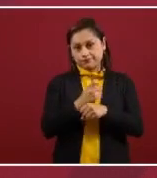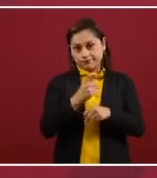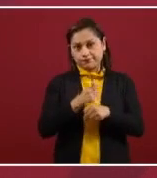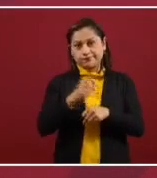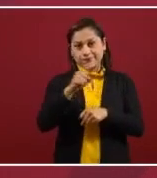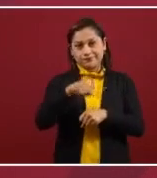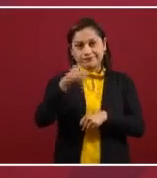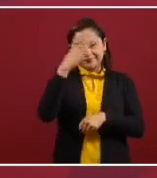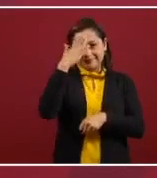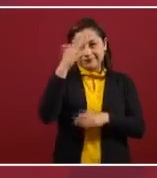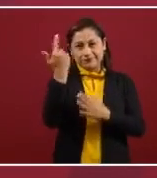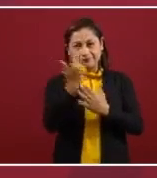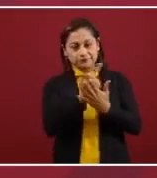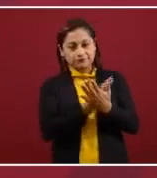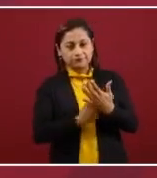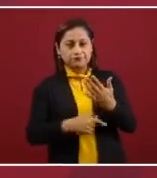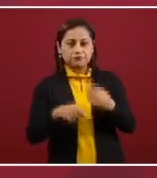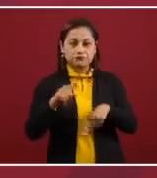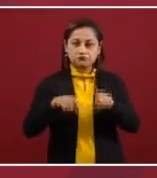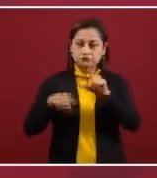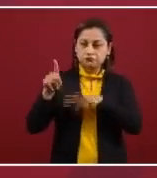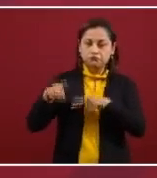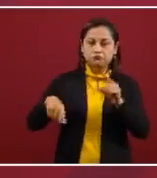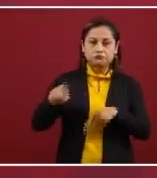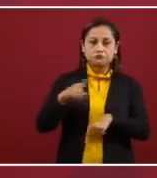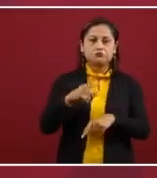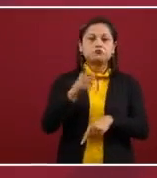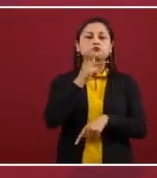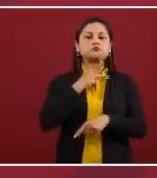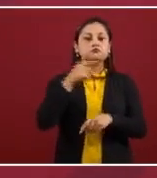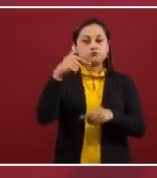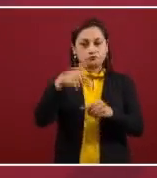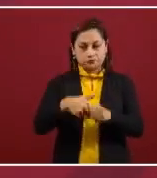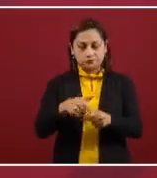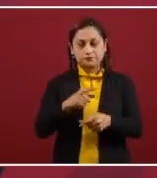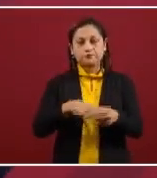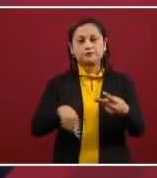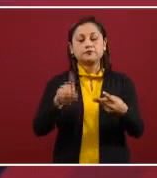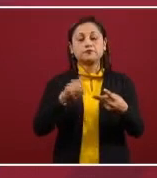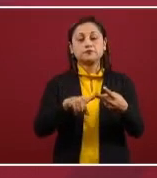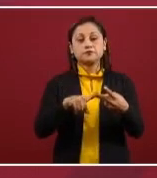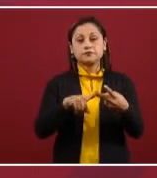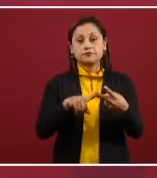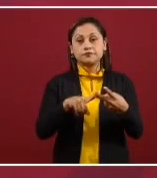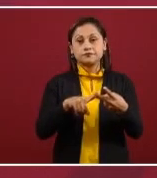precios de los combustibles. El segundo es la presentación